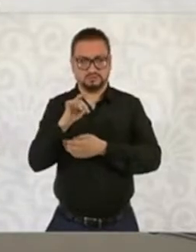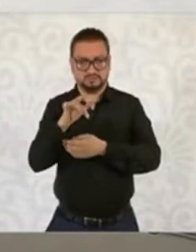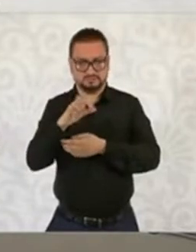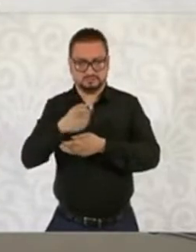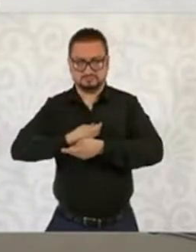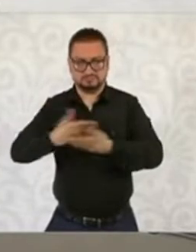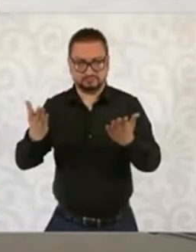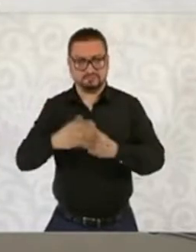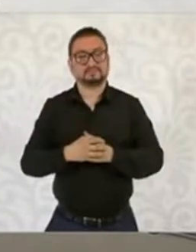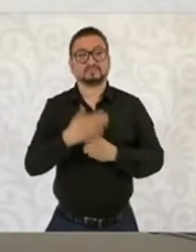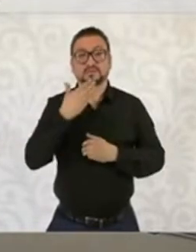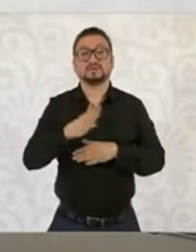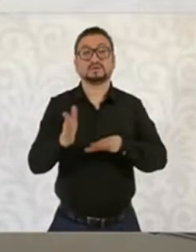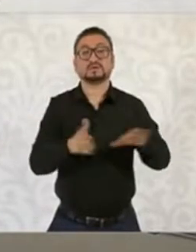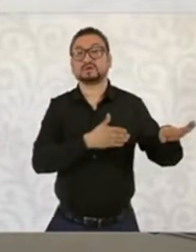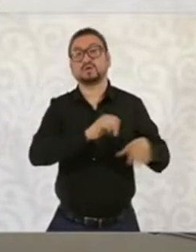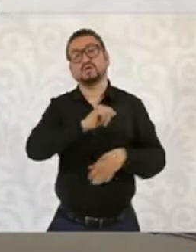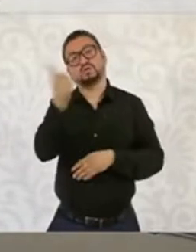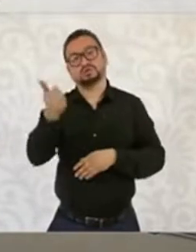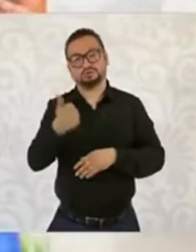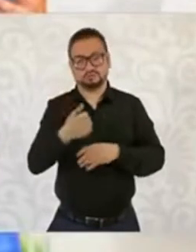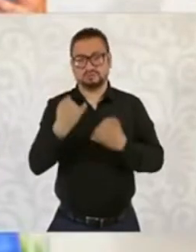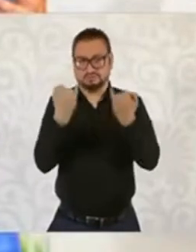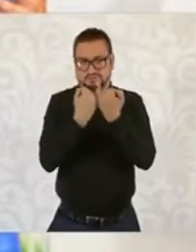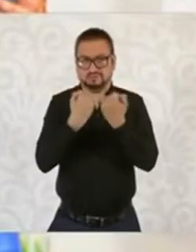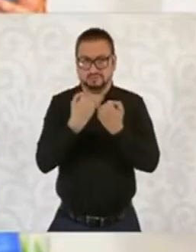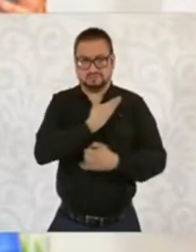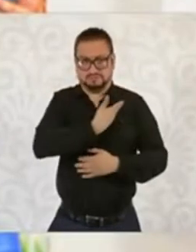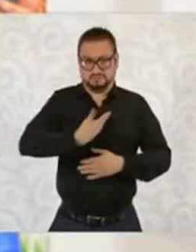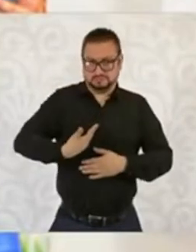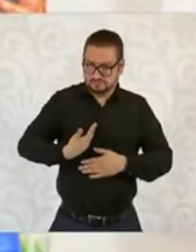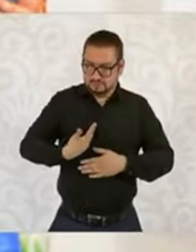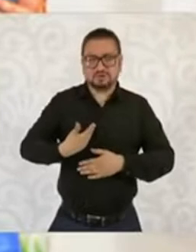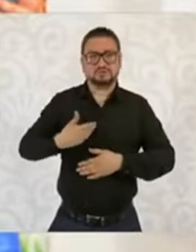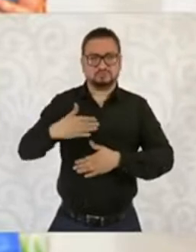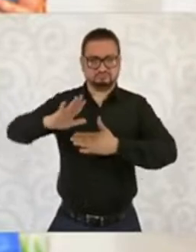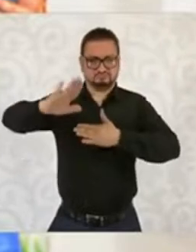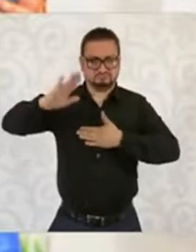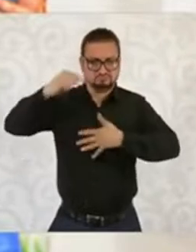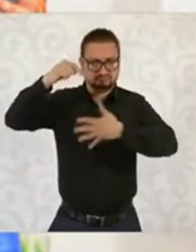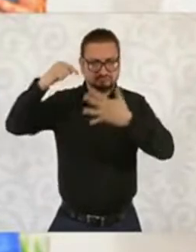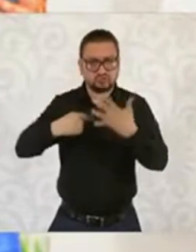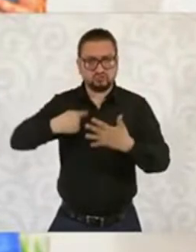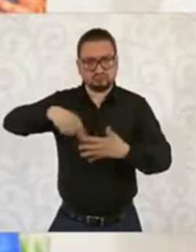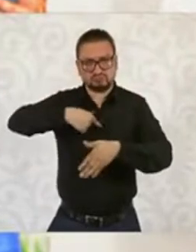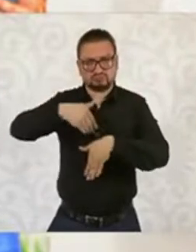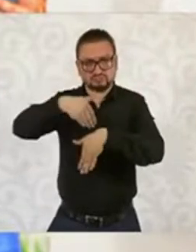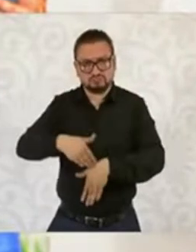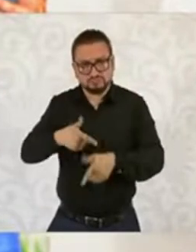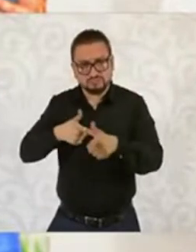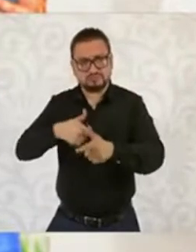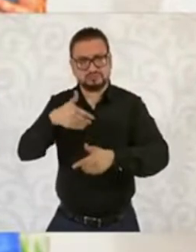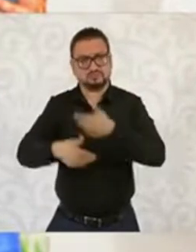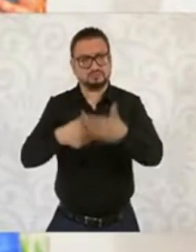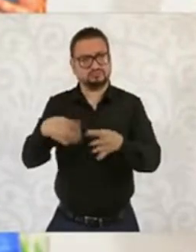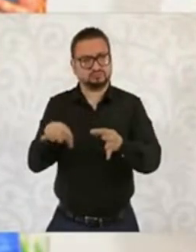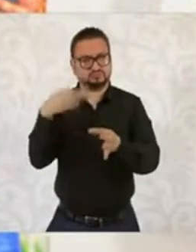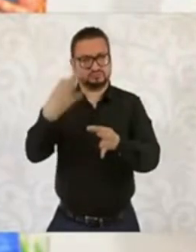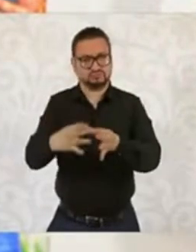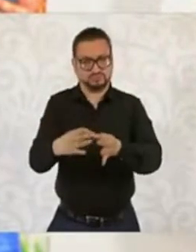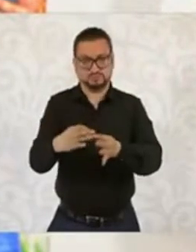parte, también comentar que siguiendo los compromisos de nuestra presidenta, avanzamos en un cumplimiento del